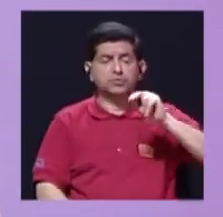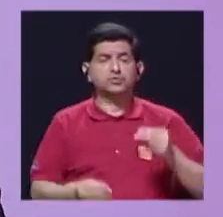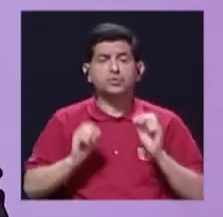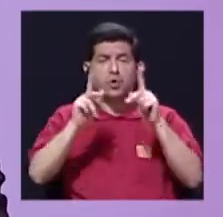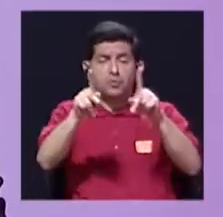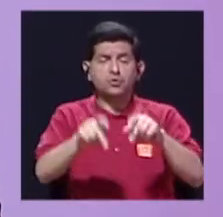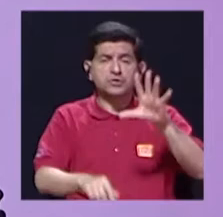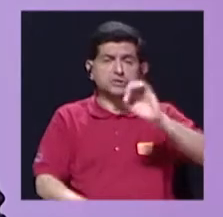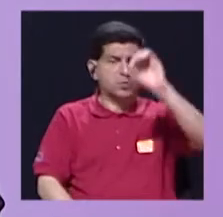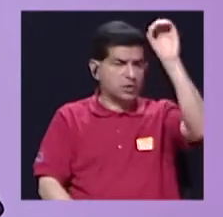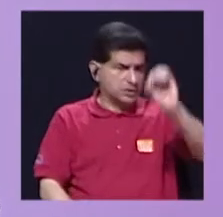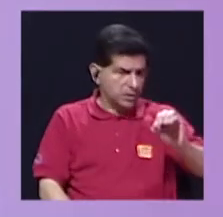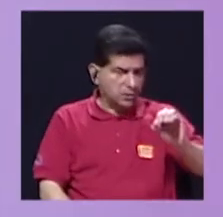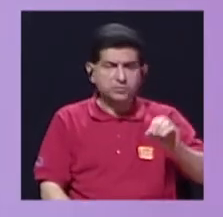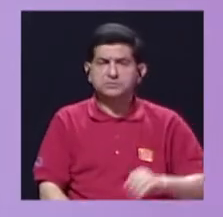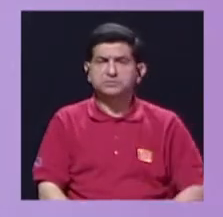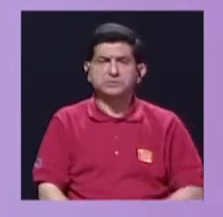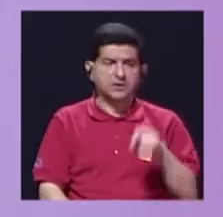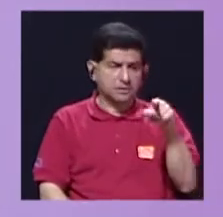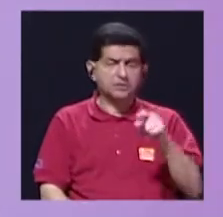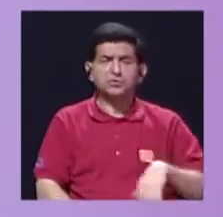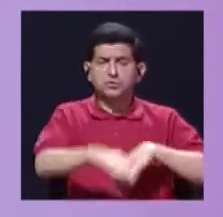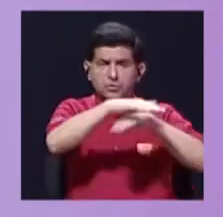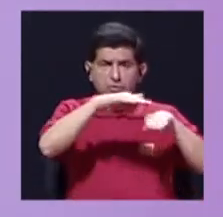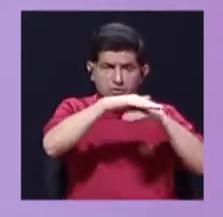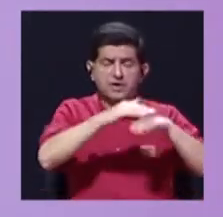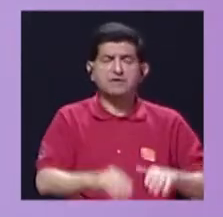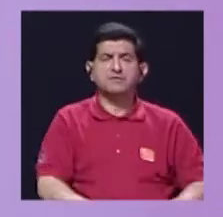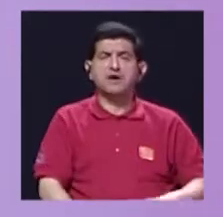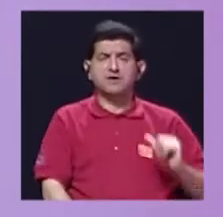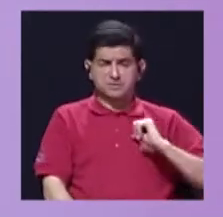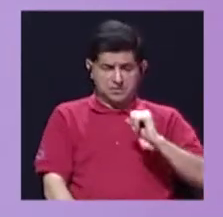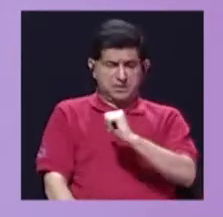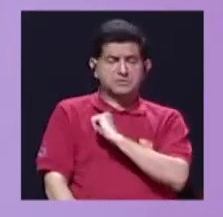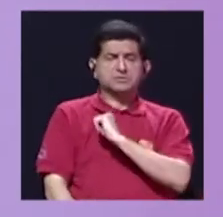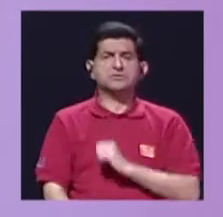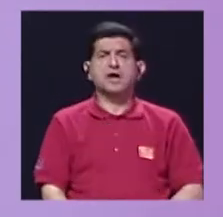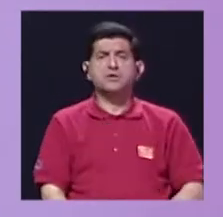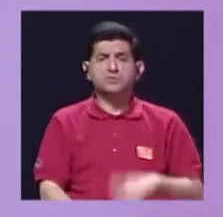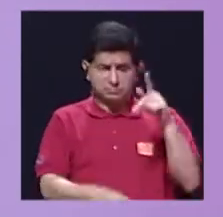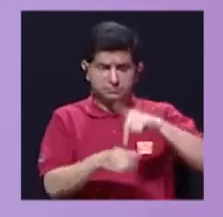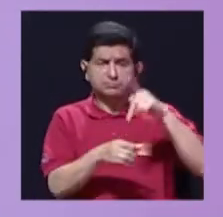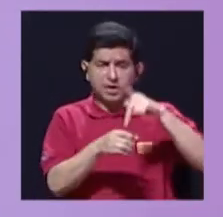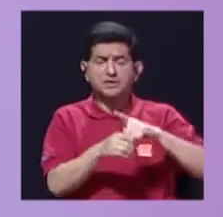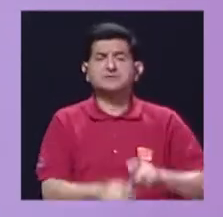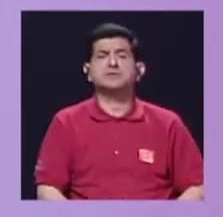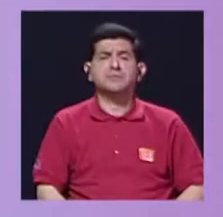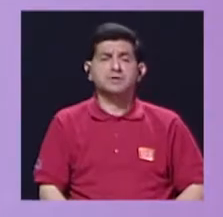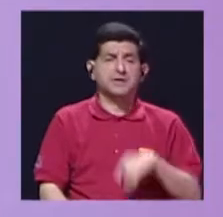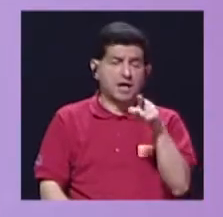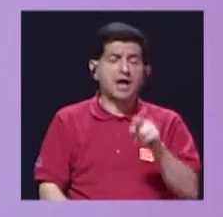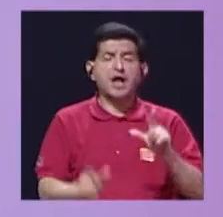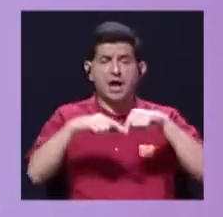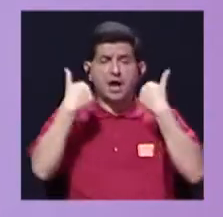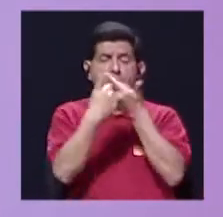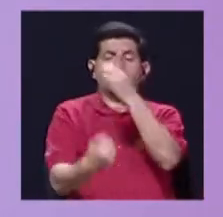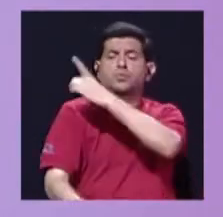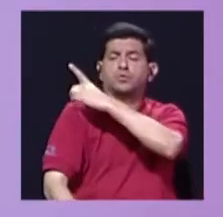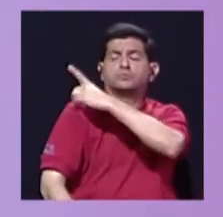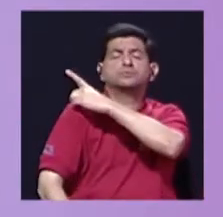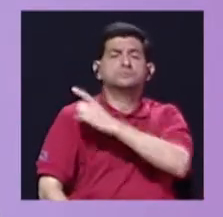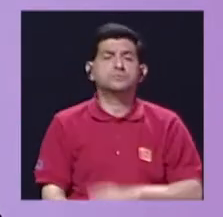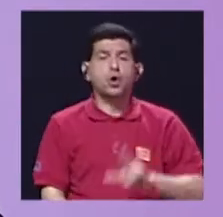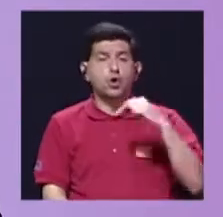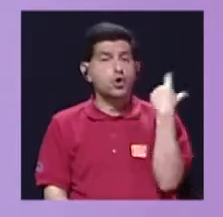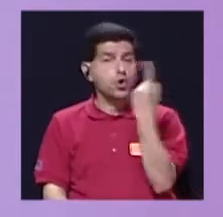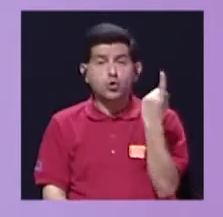que el 50% de su base asociativa no esté presente en los cuerpos directivos. No